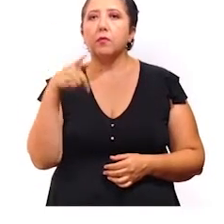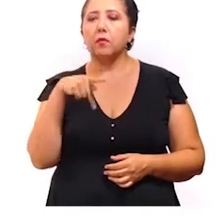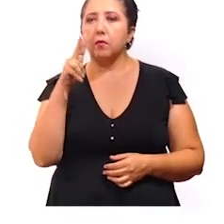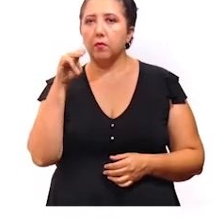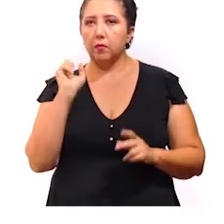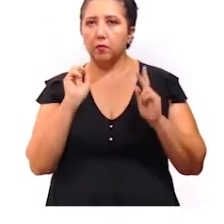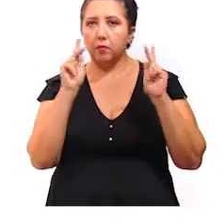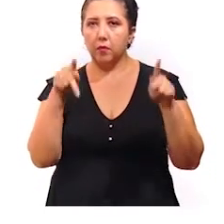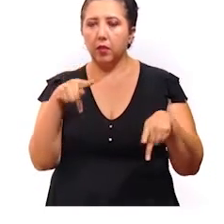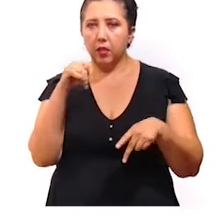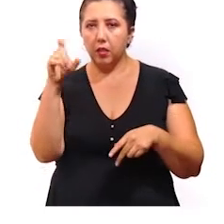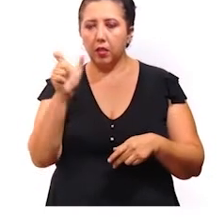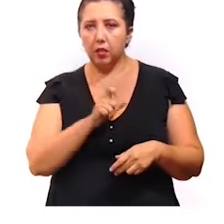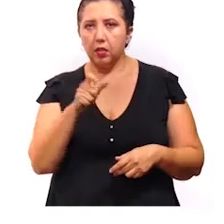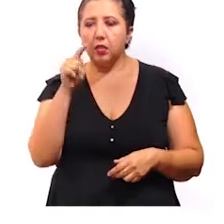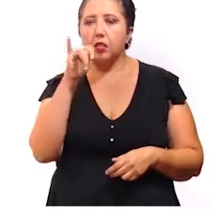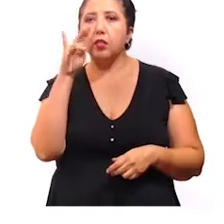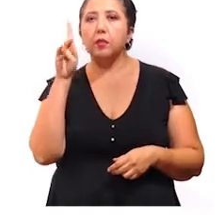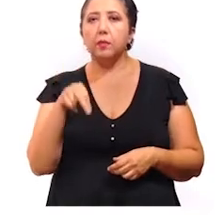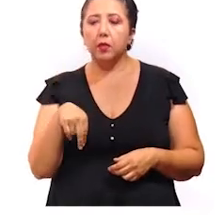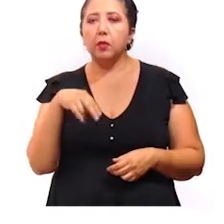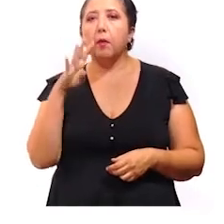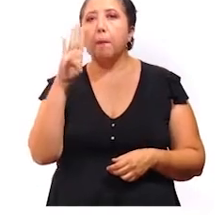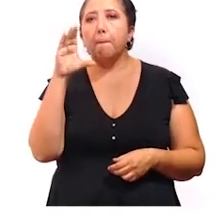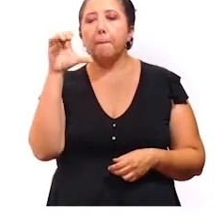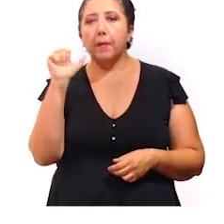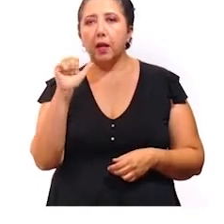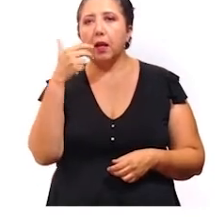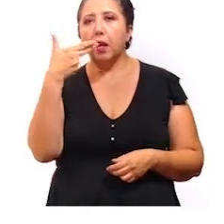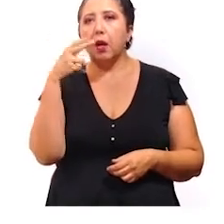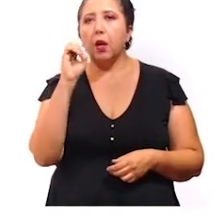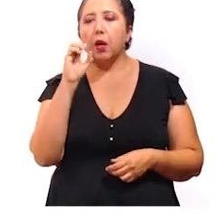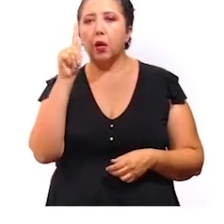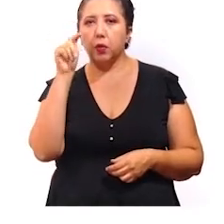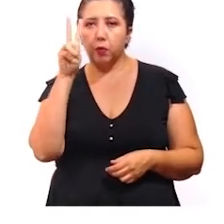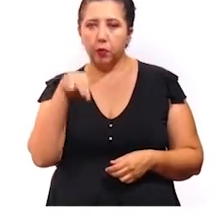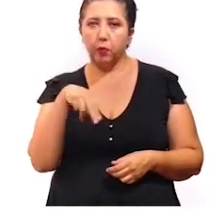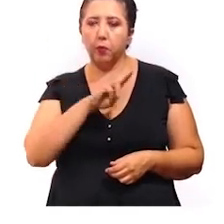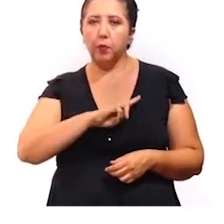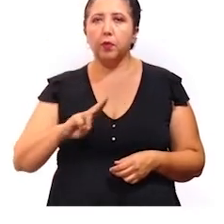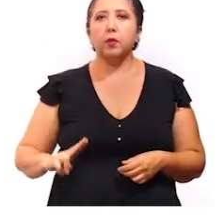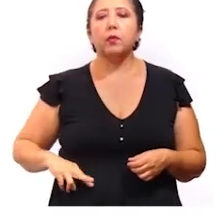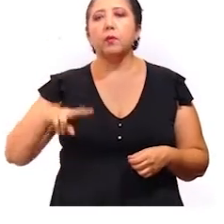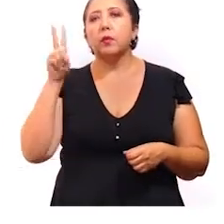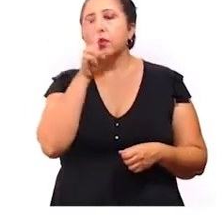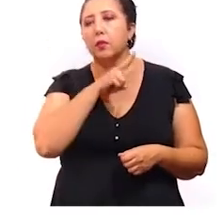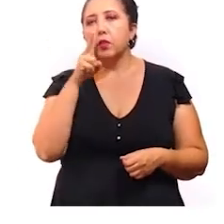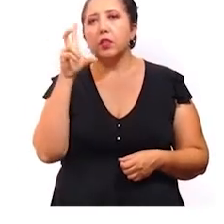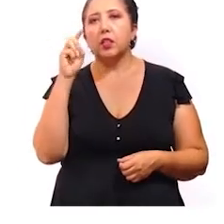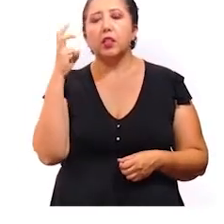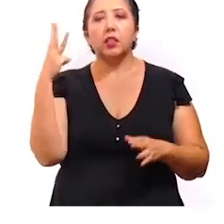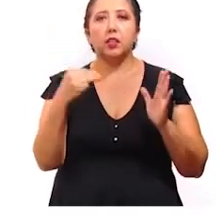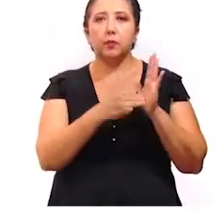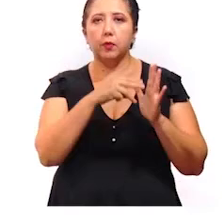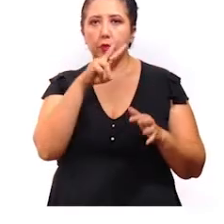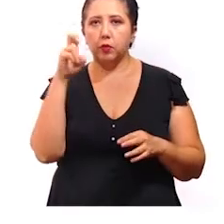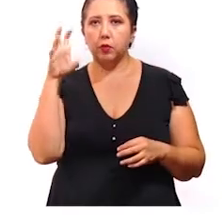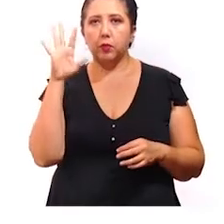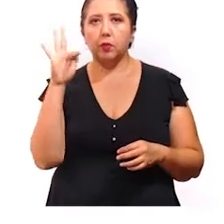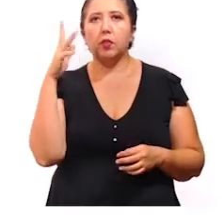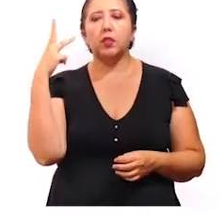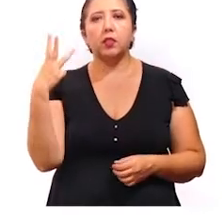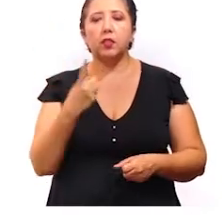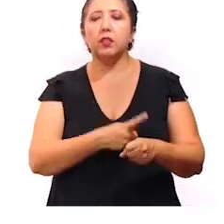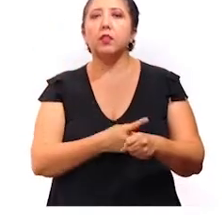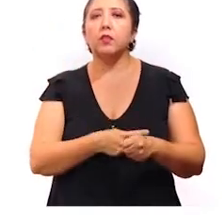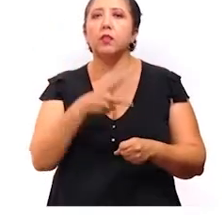Canacín, Progreso, Tecash y Tizimín, y 1 en Baca, Joctún, Sellé, Humán y Valladolid. De los 33,243